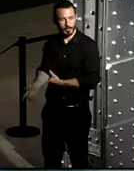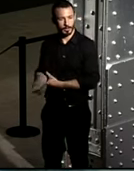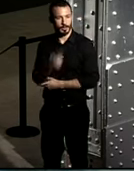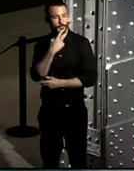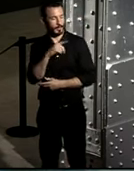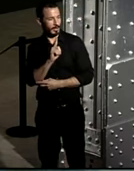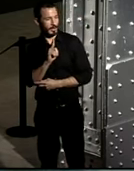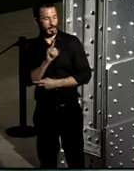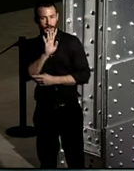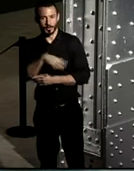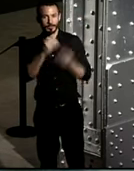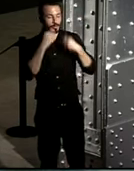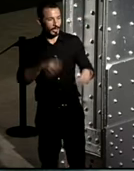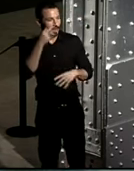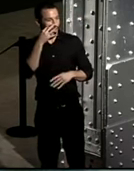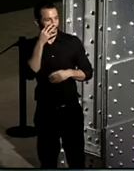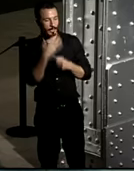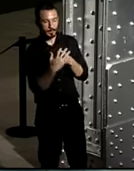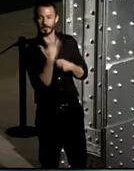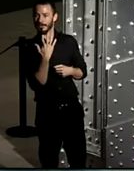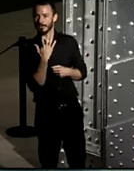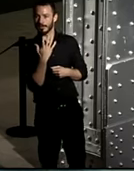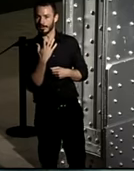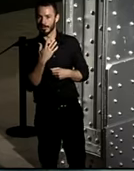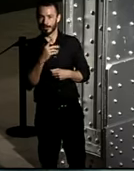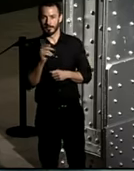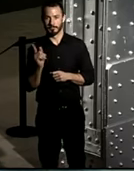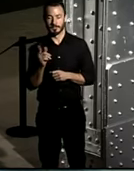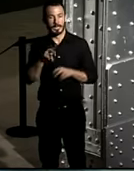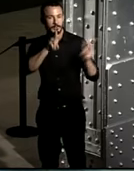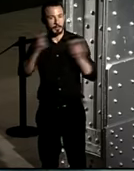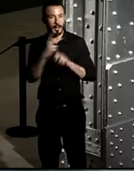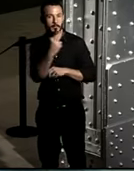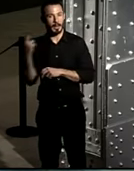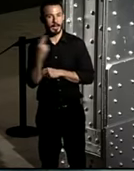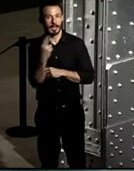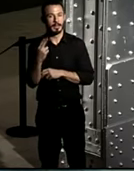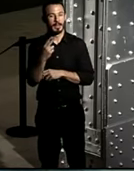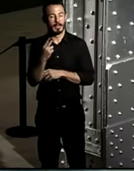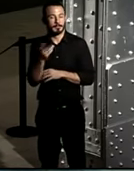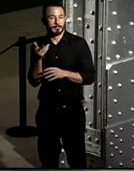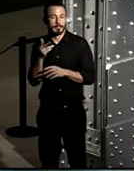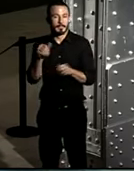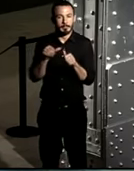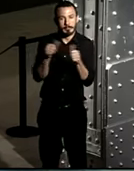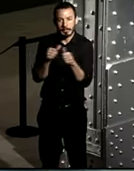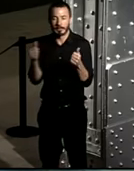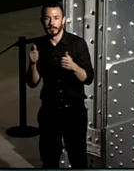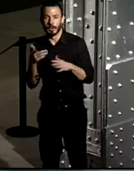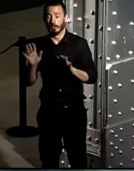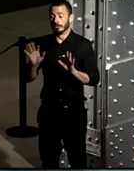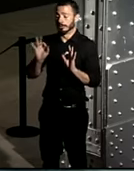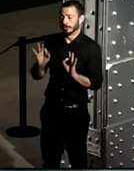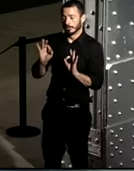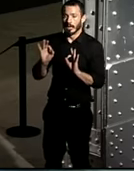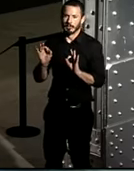inspirado en historias reales para rodar los avatares de estas parejas. Hombre, el desamor por culpa de la tele. Hay sesudos